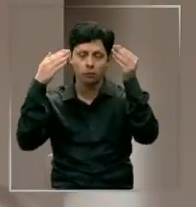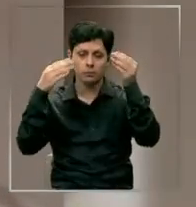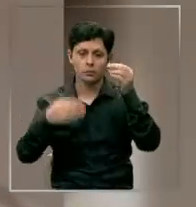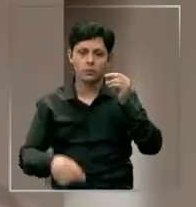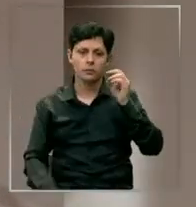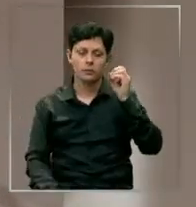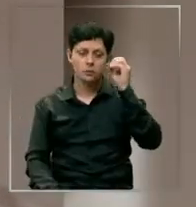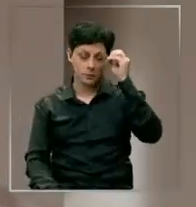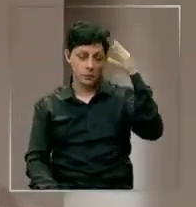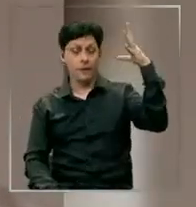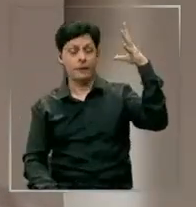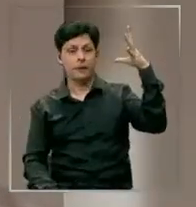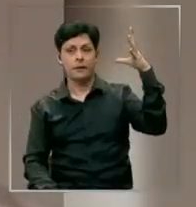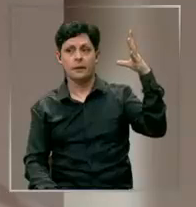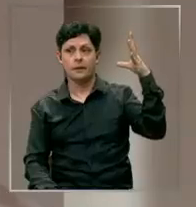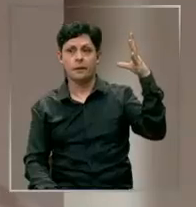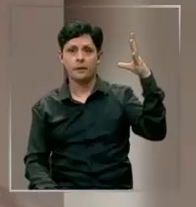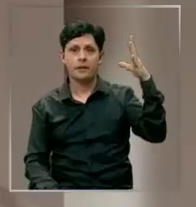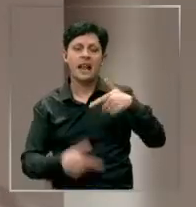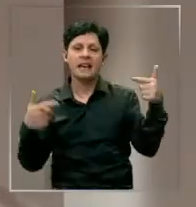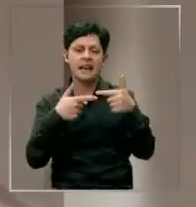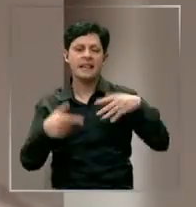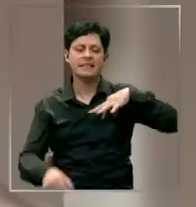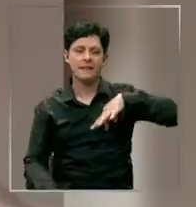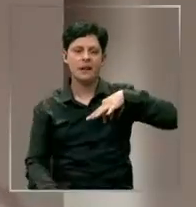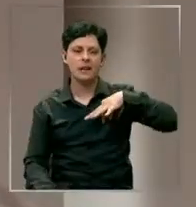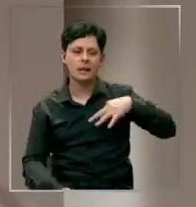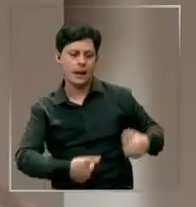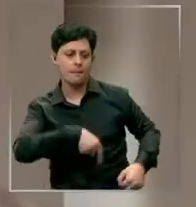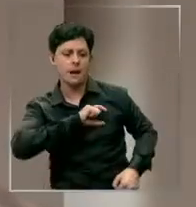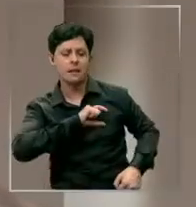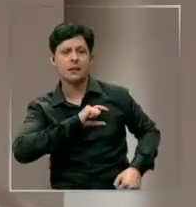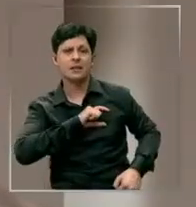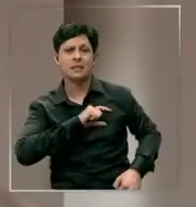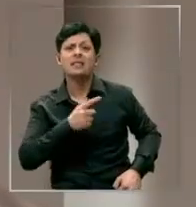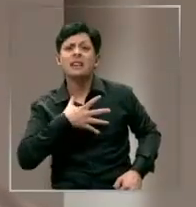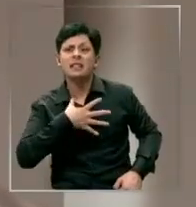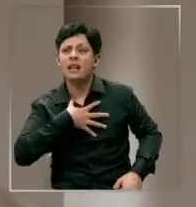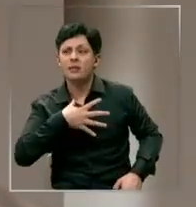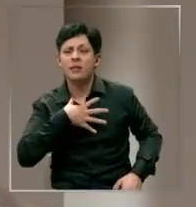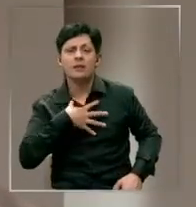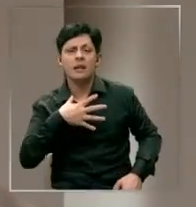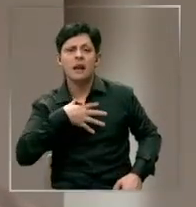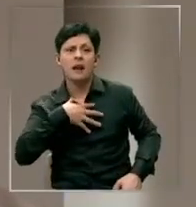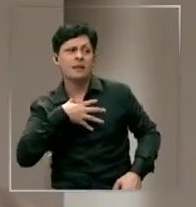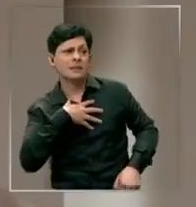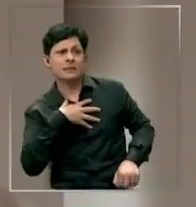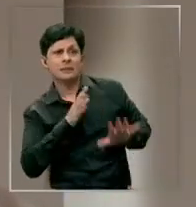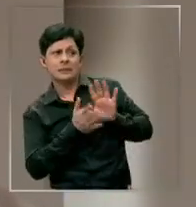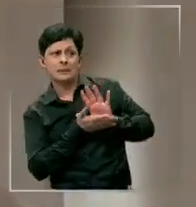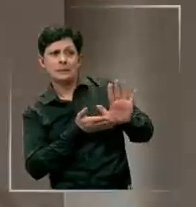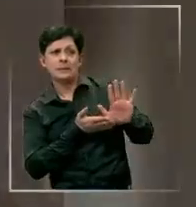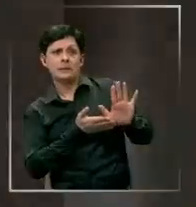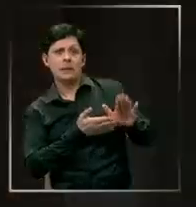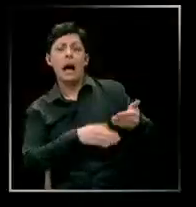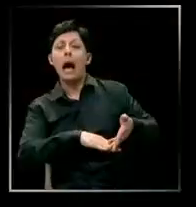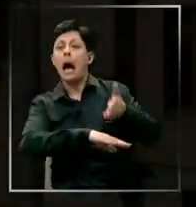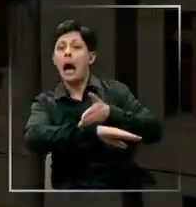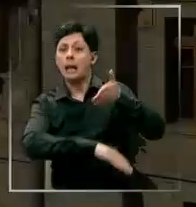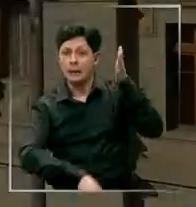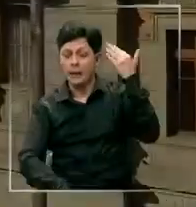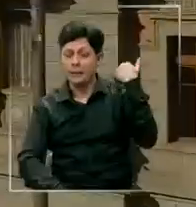revivir España y revivir la guerra civil y el terror que Pablo tomó por la guerra civil, por la experiencia que él tuvo en